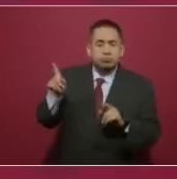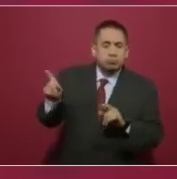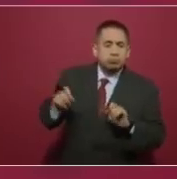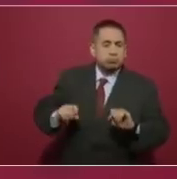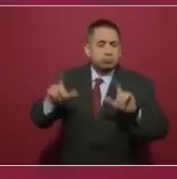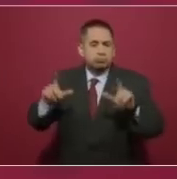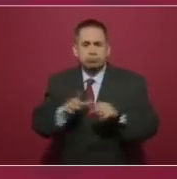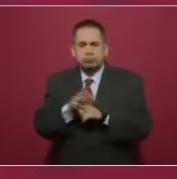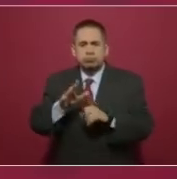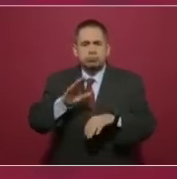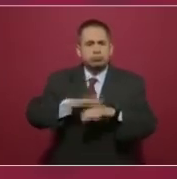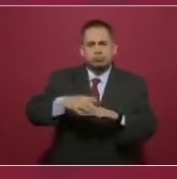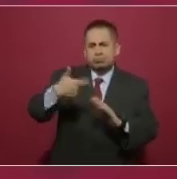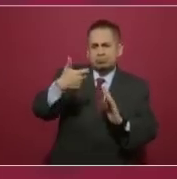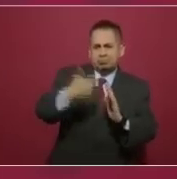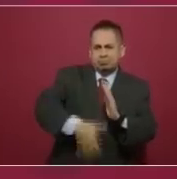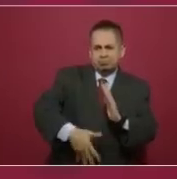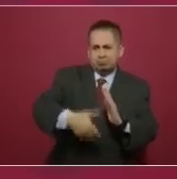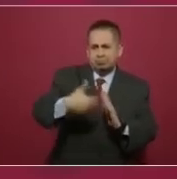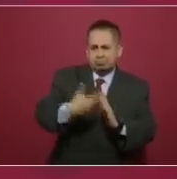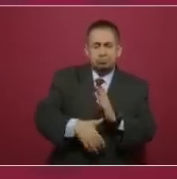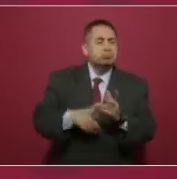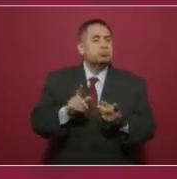vendió más barato.